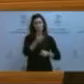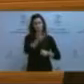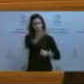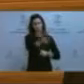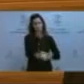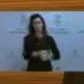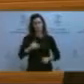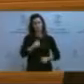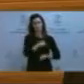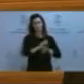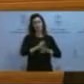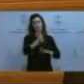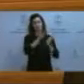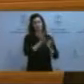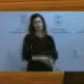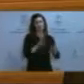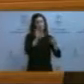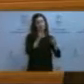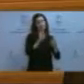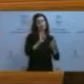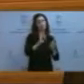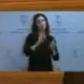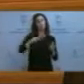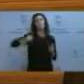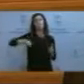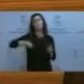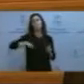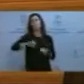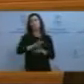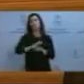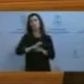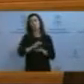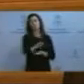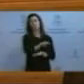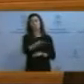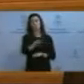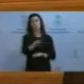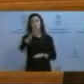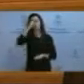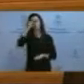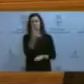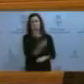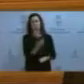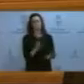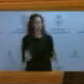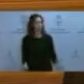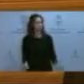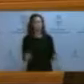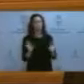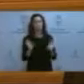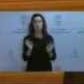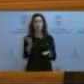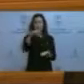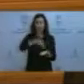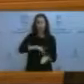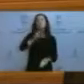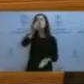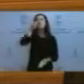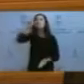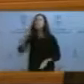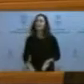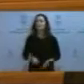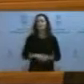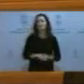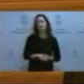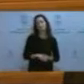consejero de Educación o al señor Martínez como consejero de la Presidencia, que han comparecido aquí, el que debería estar compareciendo hoy aquí es el señor Fernández. El señor